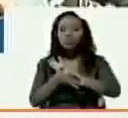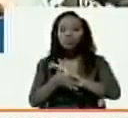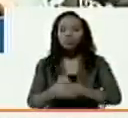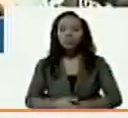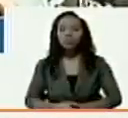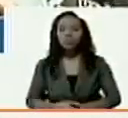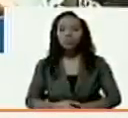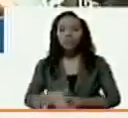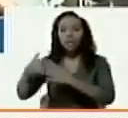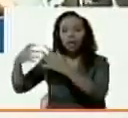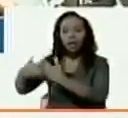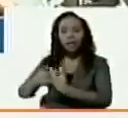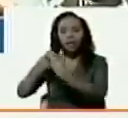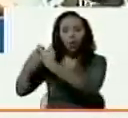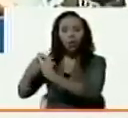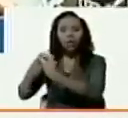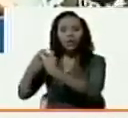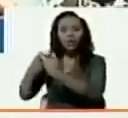en Estados Unidos.